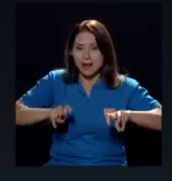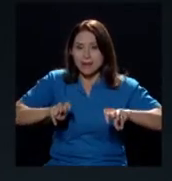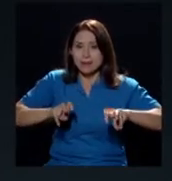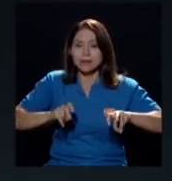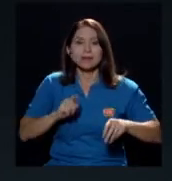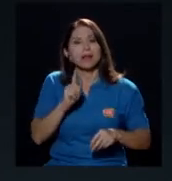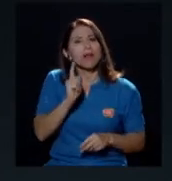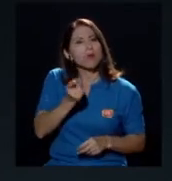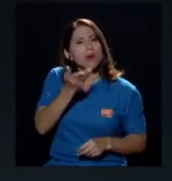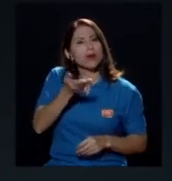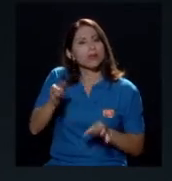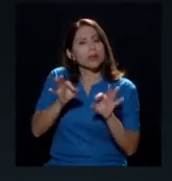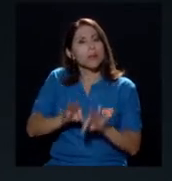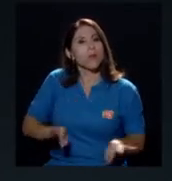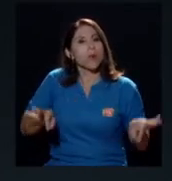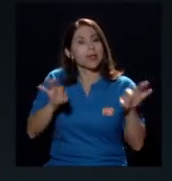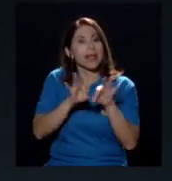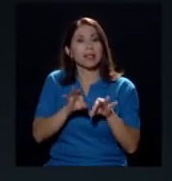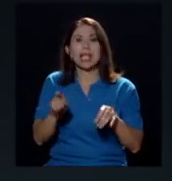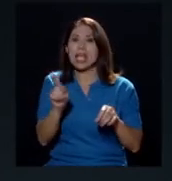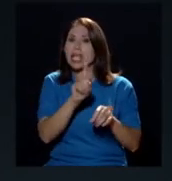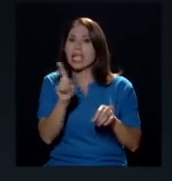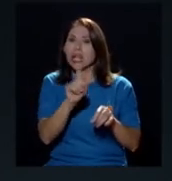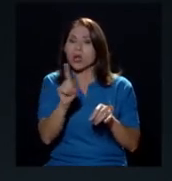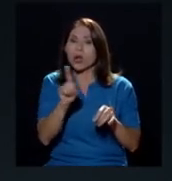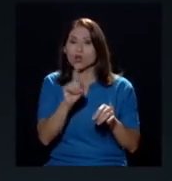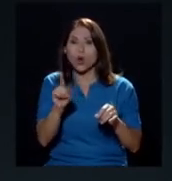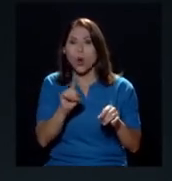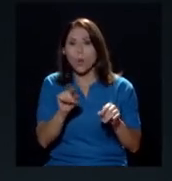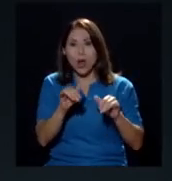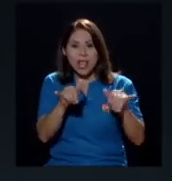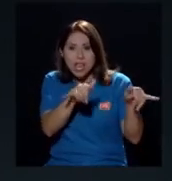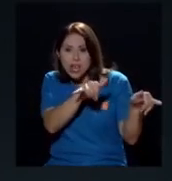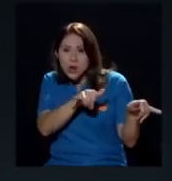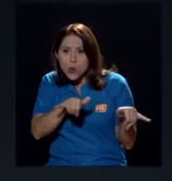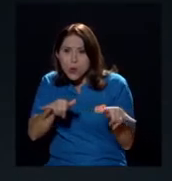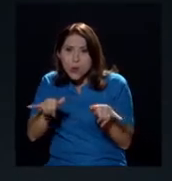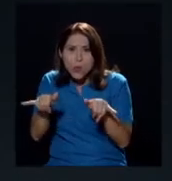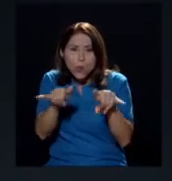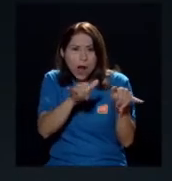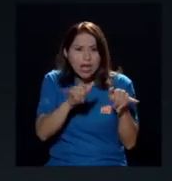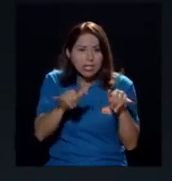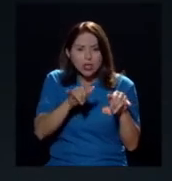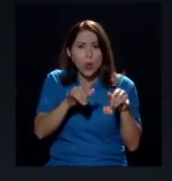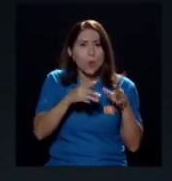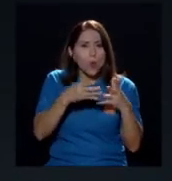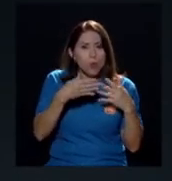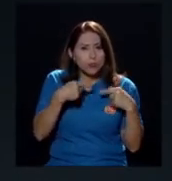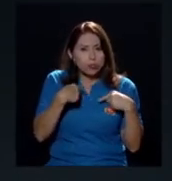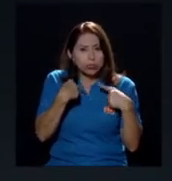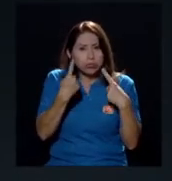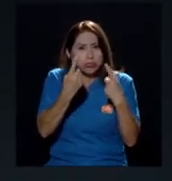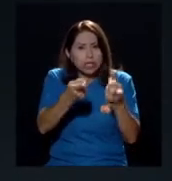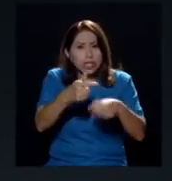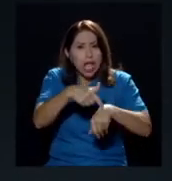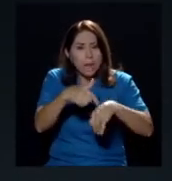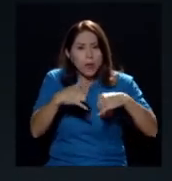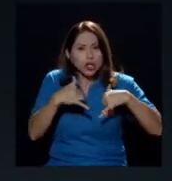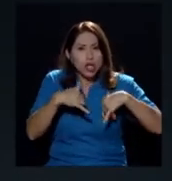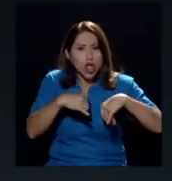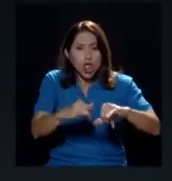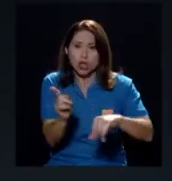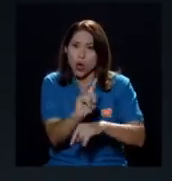importante es que no son simétricos en la extensión hay uno que creo que dura algo así como cinco años o una